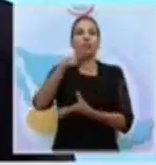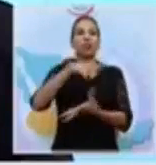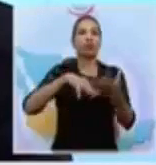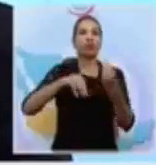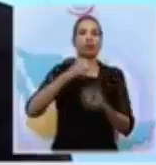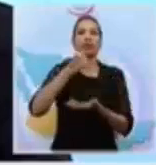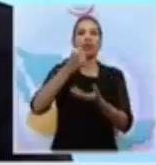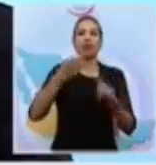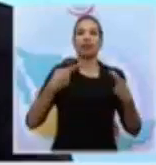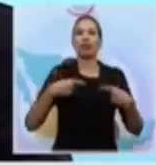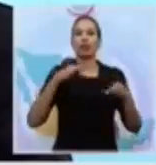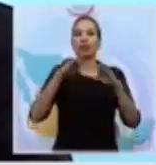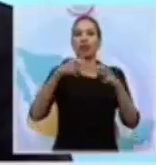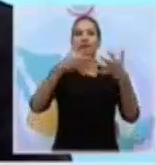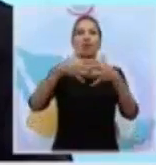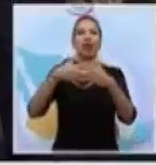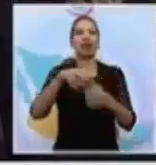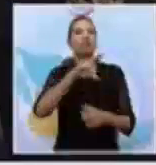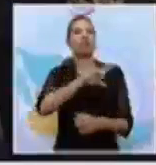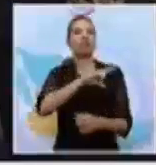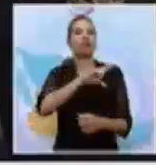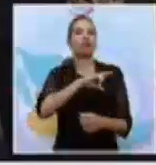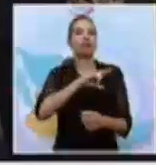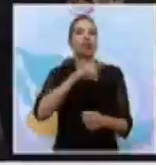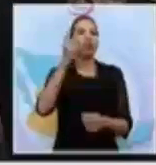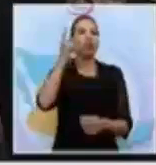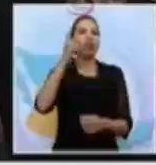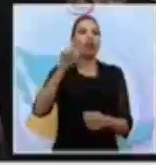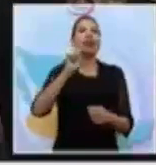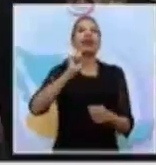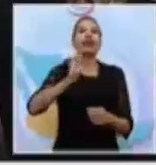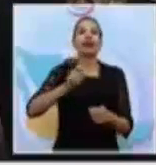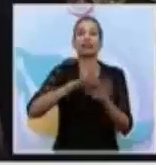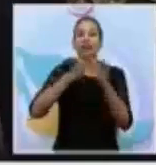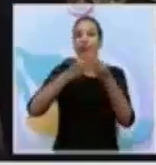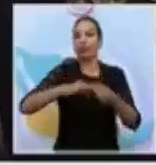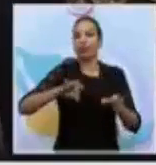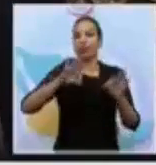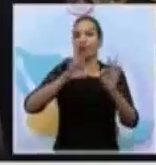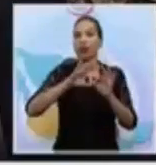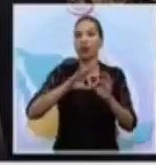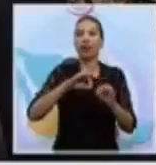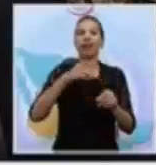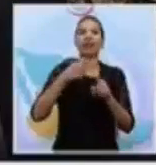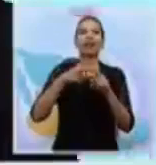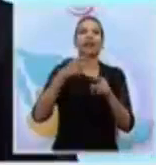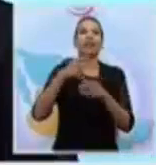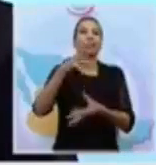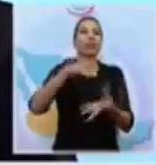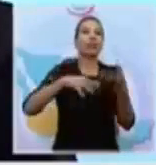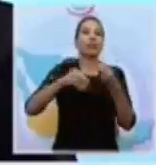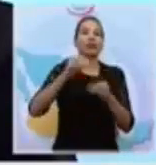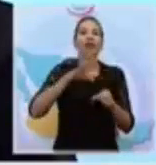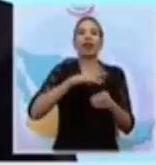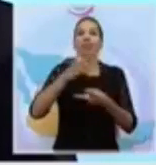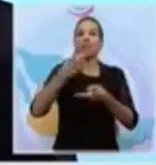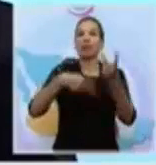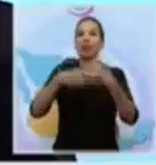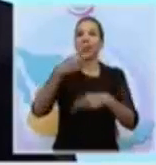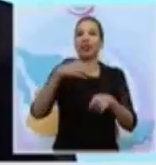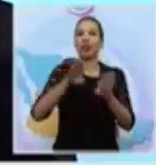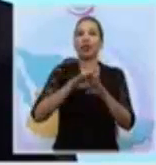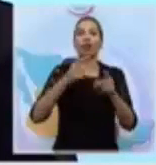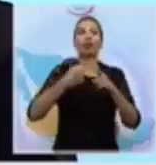trabajadores a empresas privadas que se apropian una parte significativa de los rendimientos percibidos por